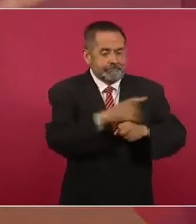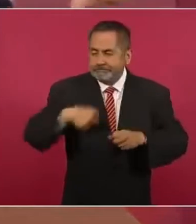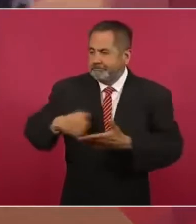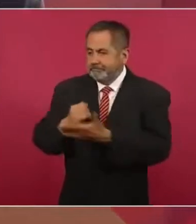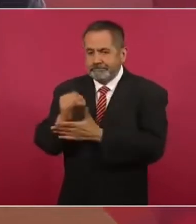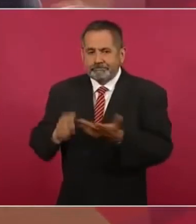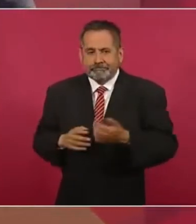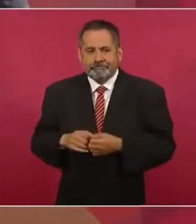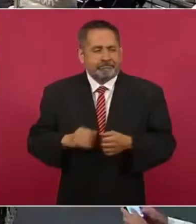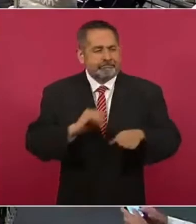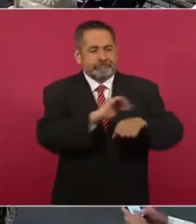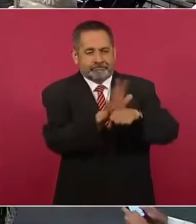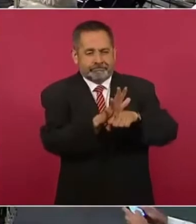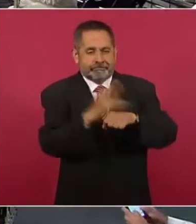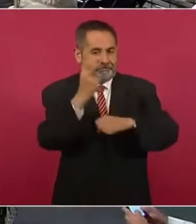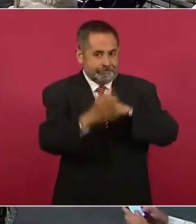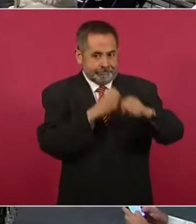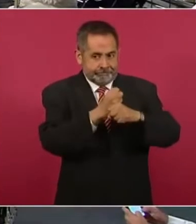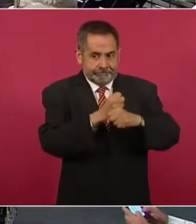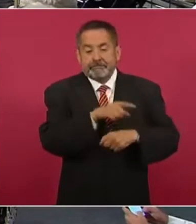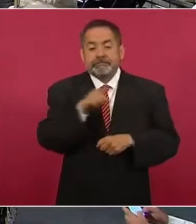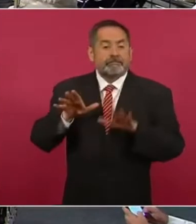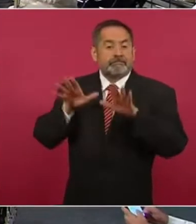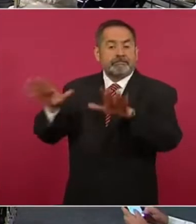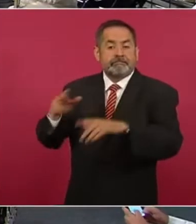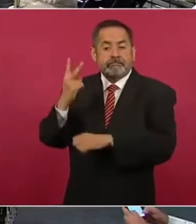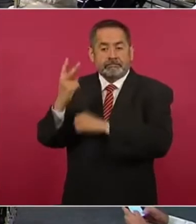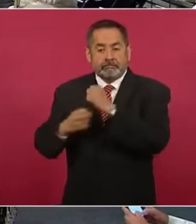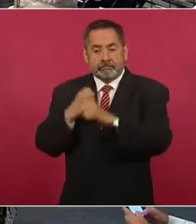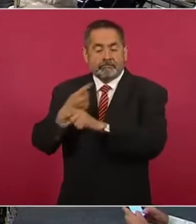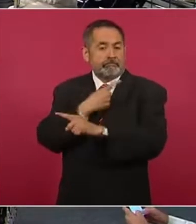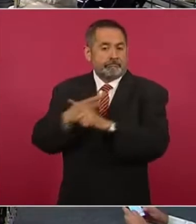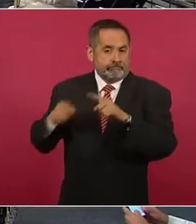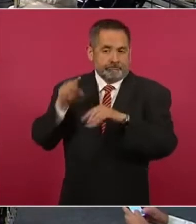la pandemia dura 2 años, el aeropuerto lo hicimos en 2 años y medio,